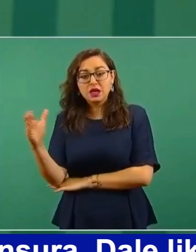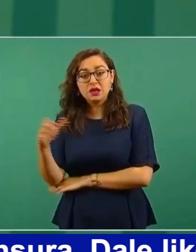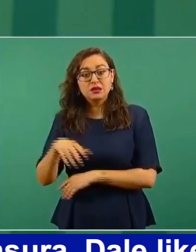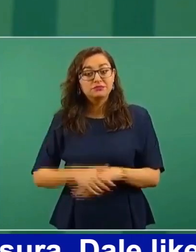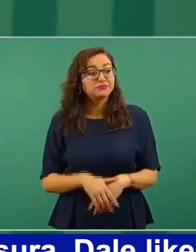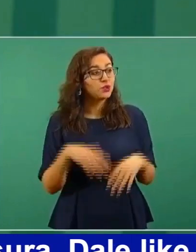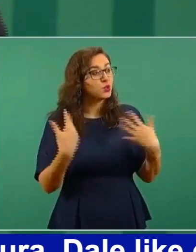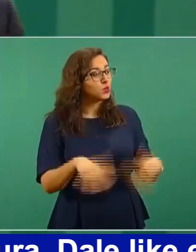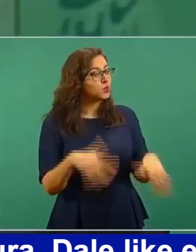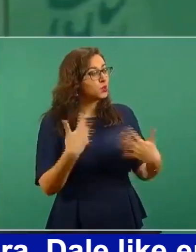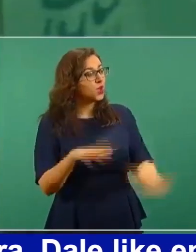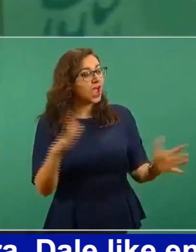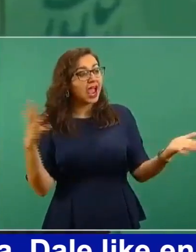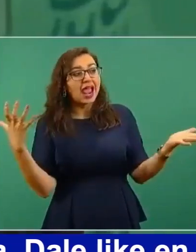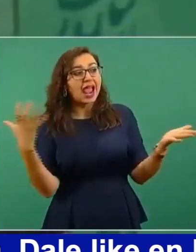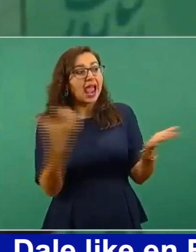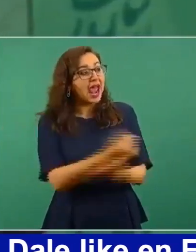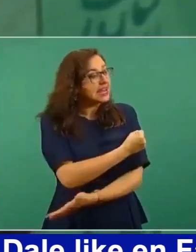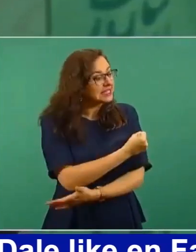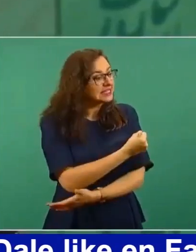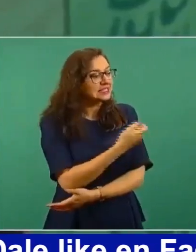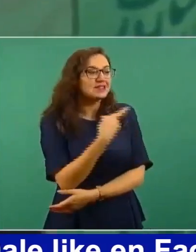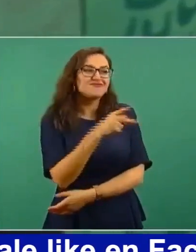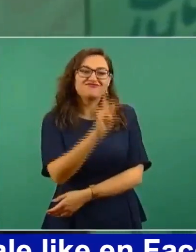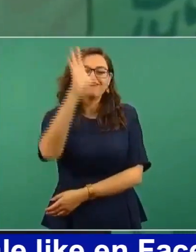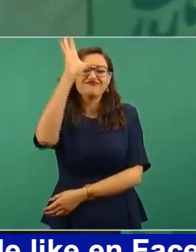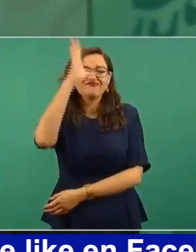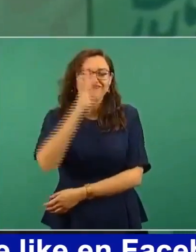ganaste, pero no saliste.